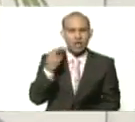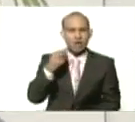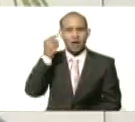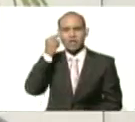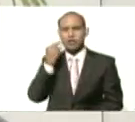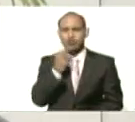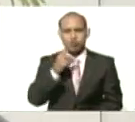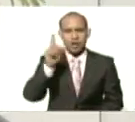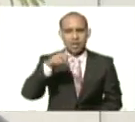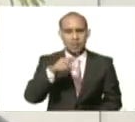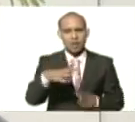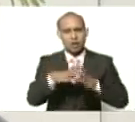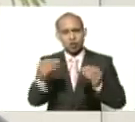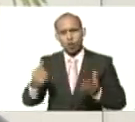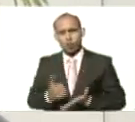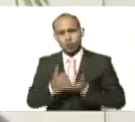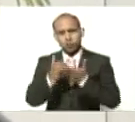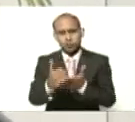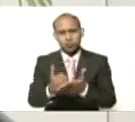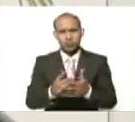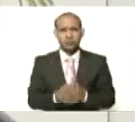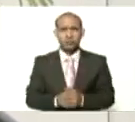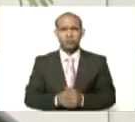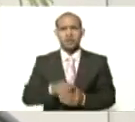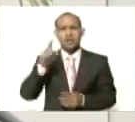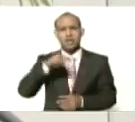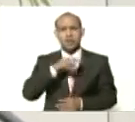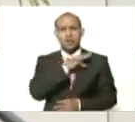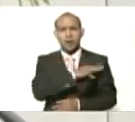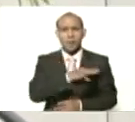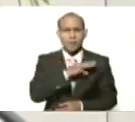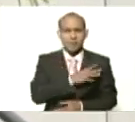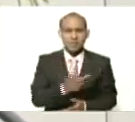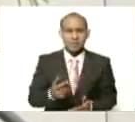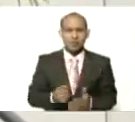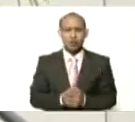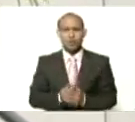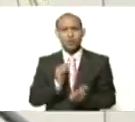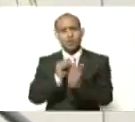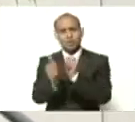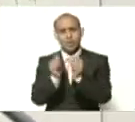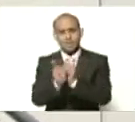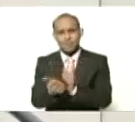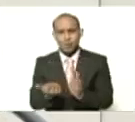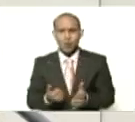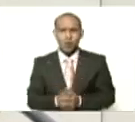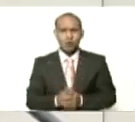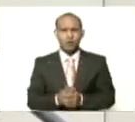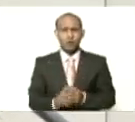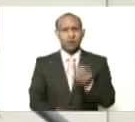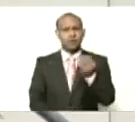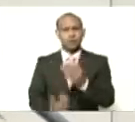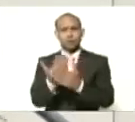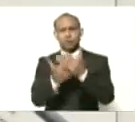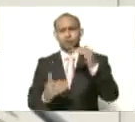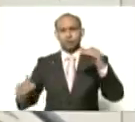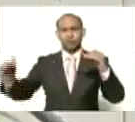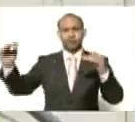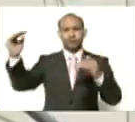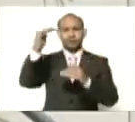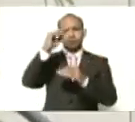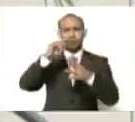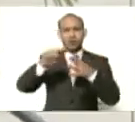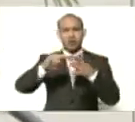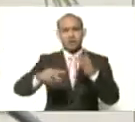parte de nuestra cooperación. Como lo es también la misión deportiva, que ha subido el nivel